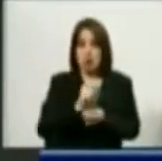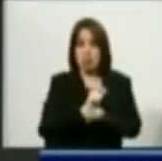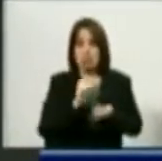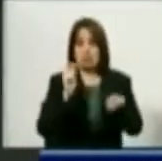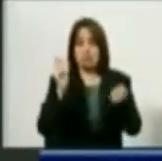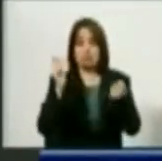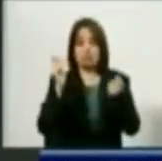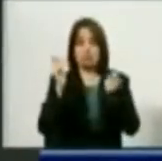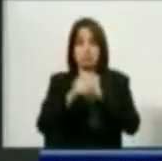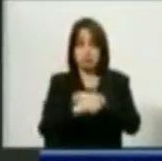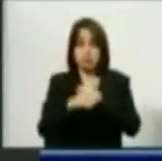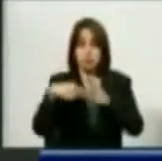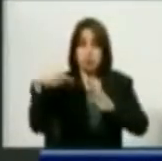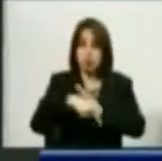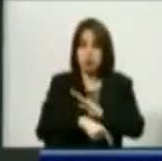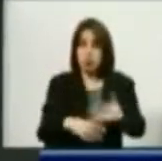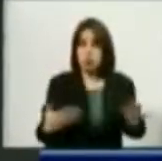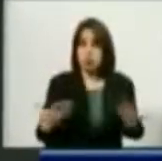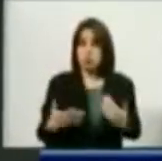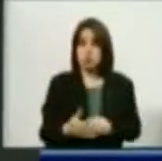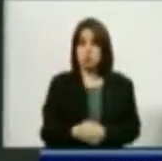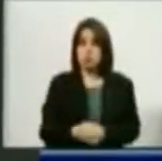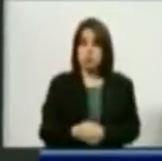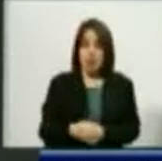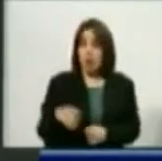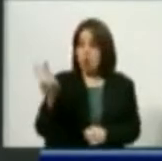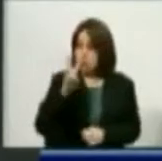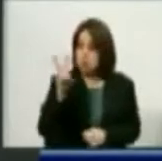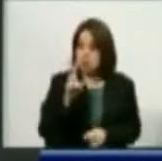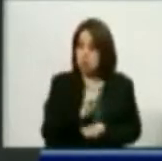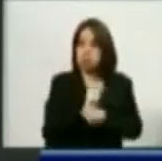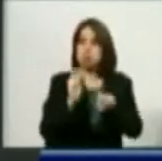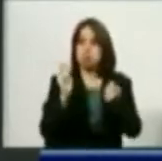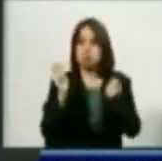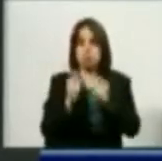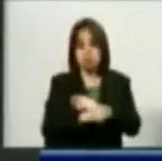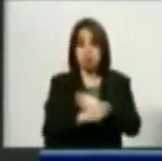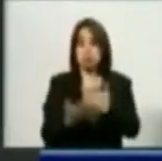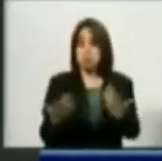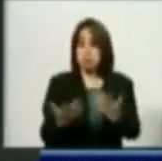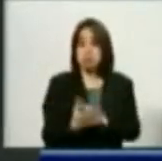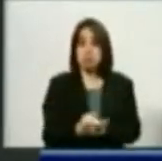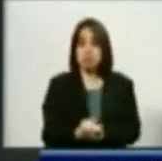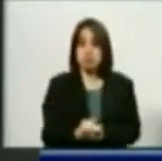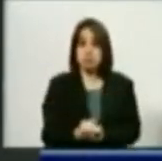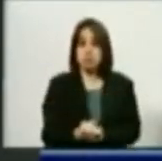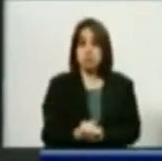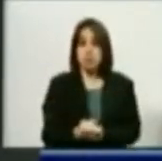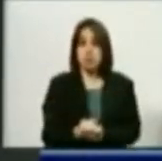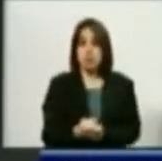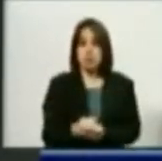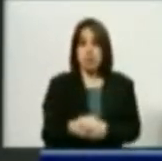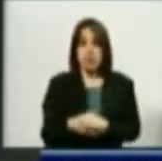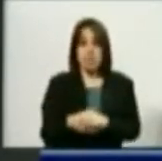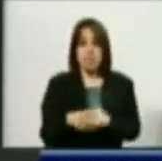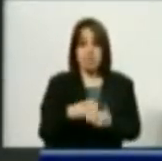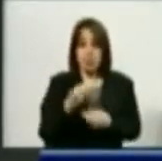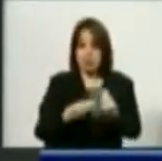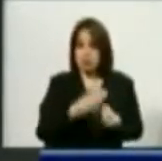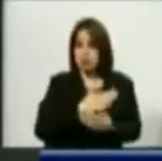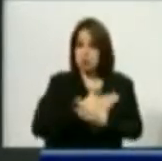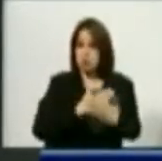fondo y los venezolanos tendrán transformaciones de fondo yo estoy preparado para